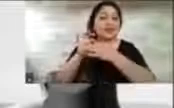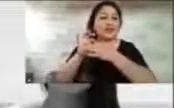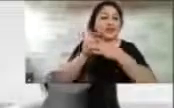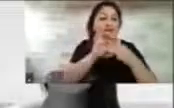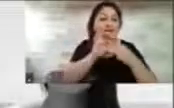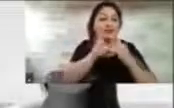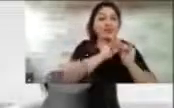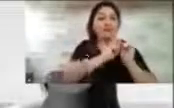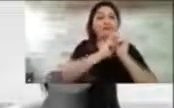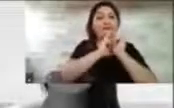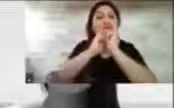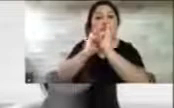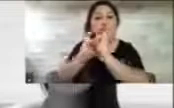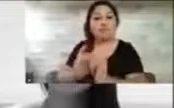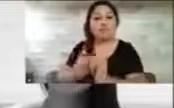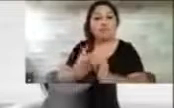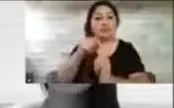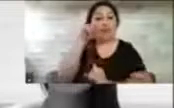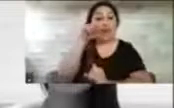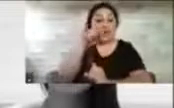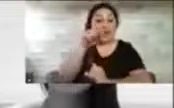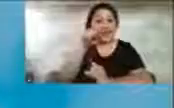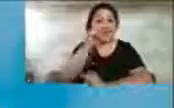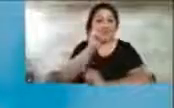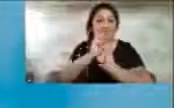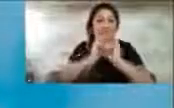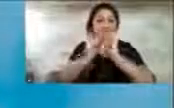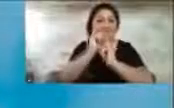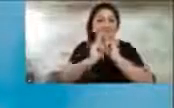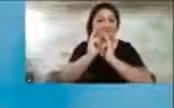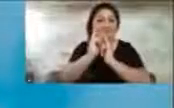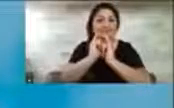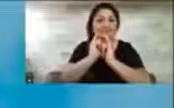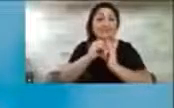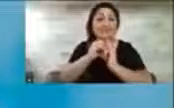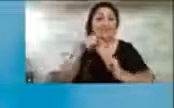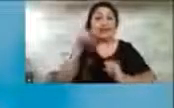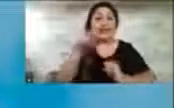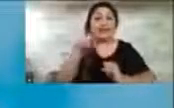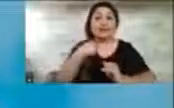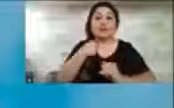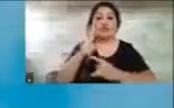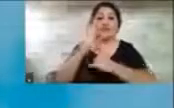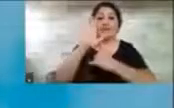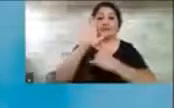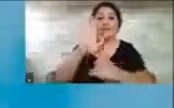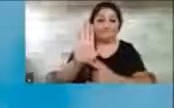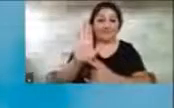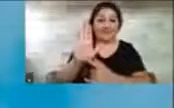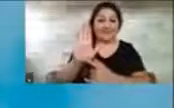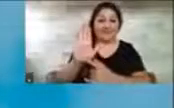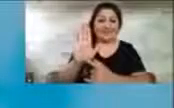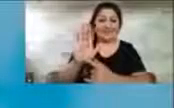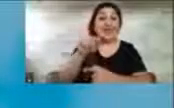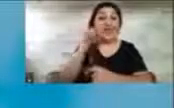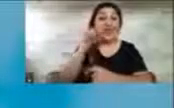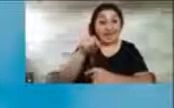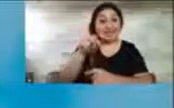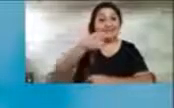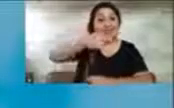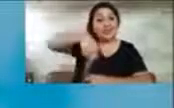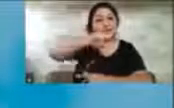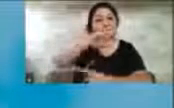en esta plataforma y bueno acá se la muestro in situ esta es nuestra plataforma web